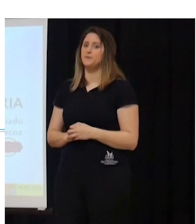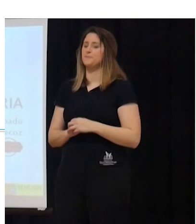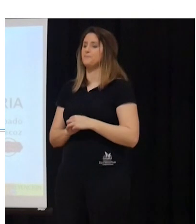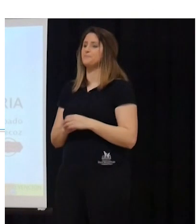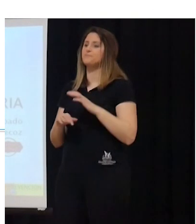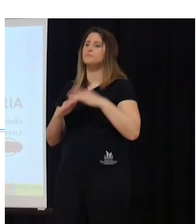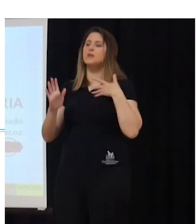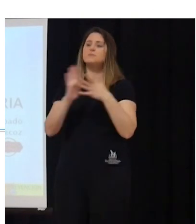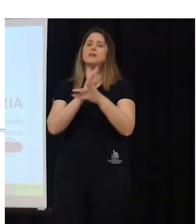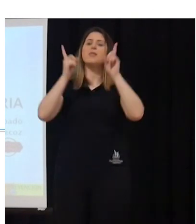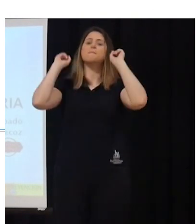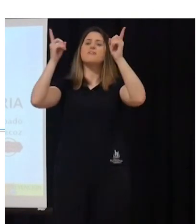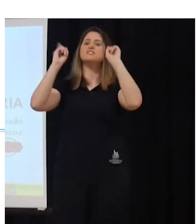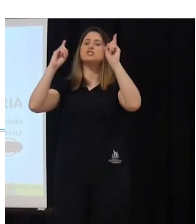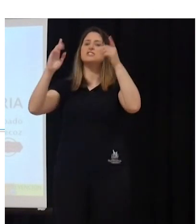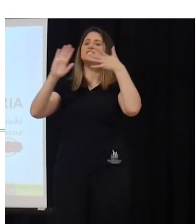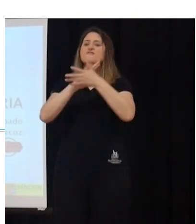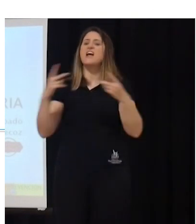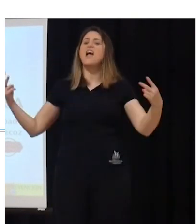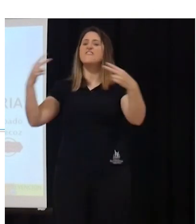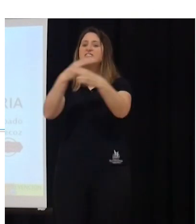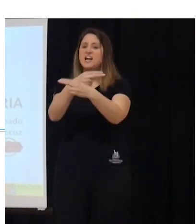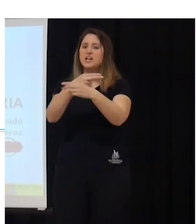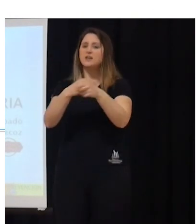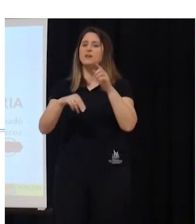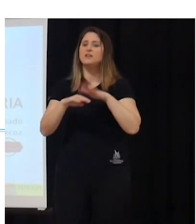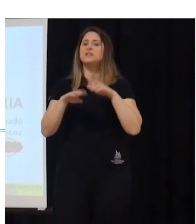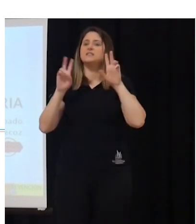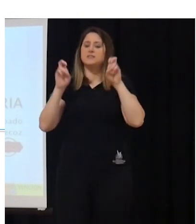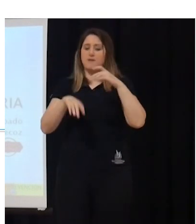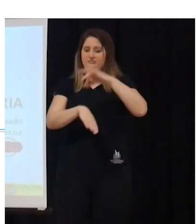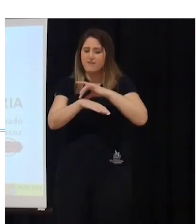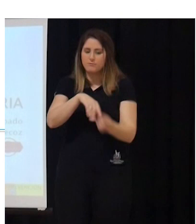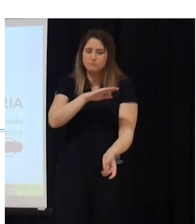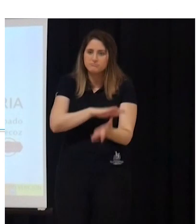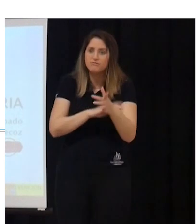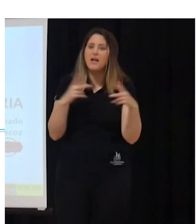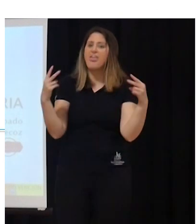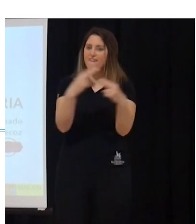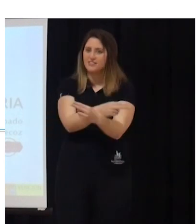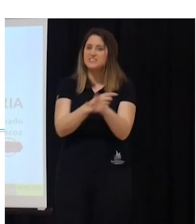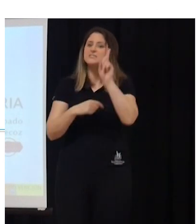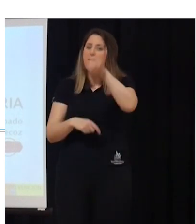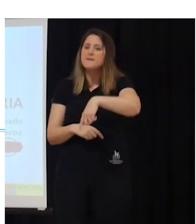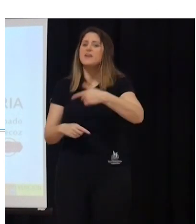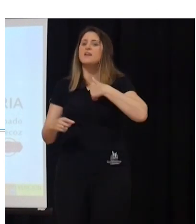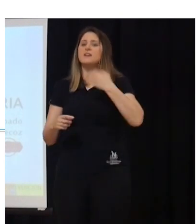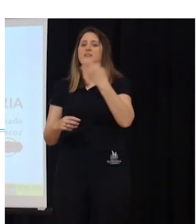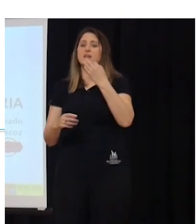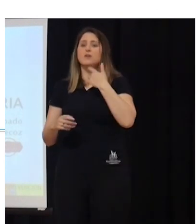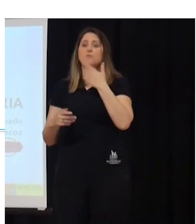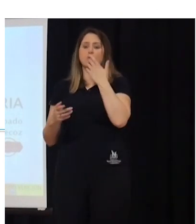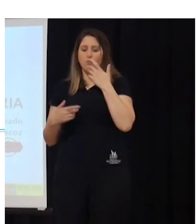Hablar de prevención no solamente evitar que aparezcan vecinos enfermos, sino en el caso de que